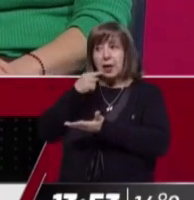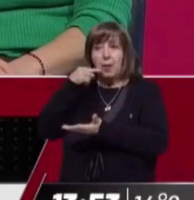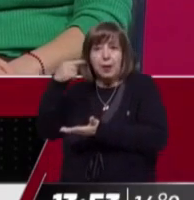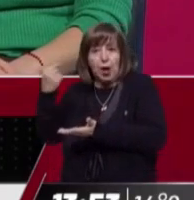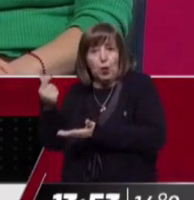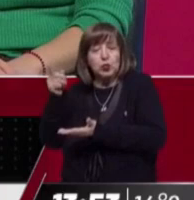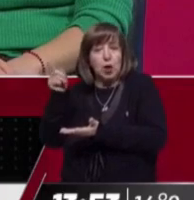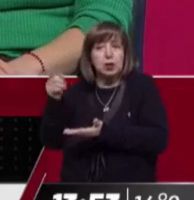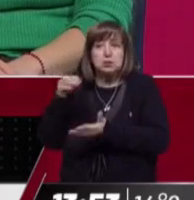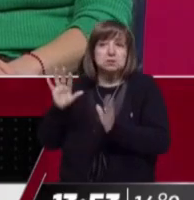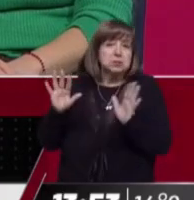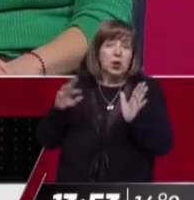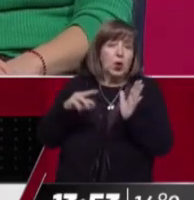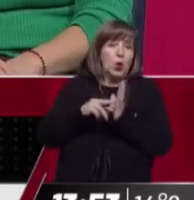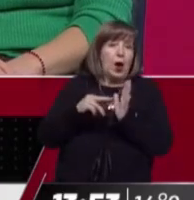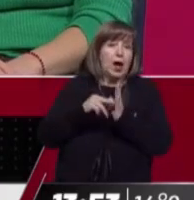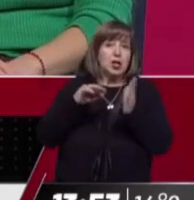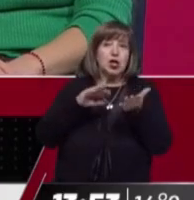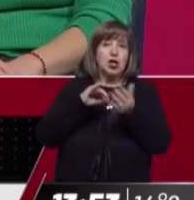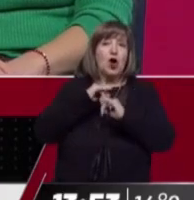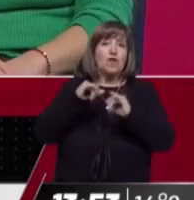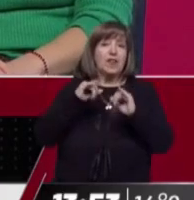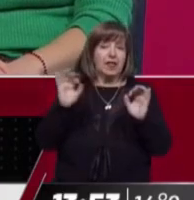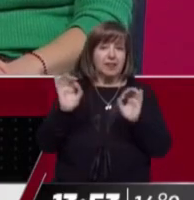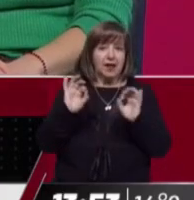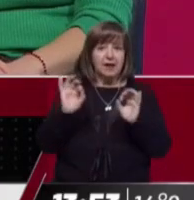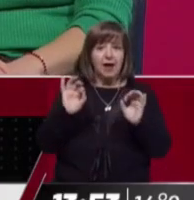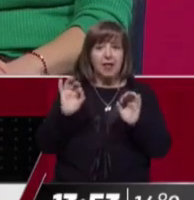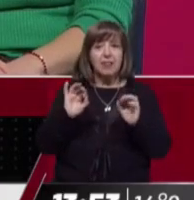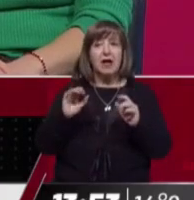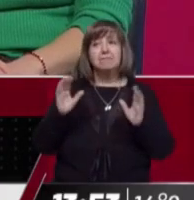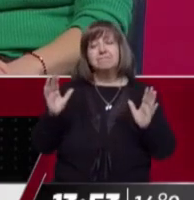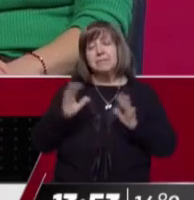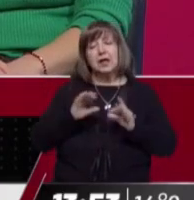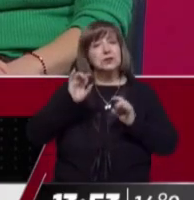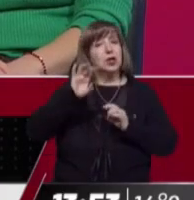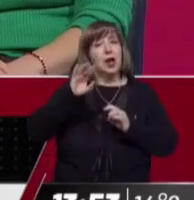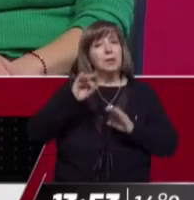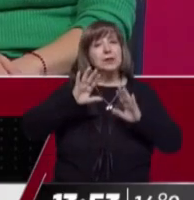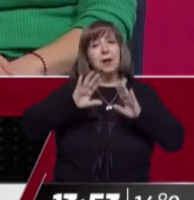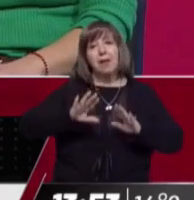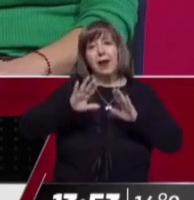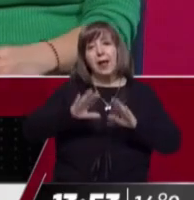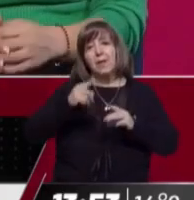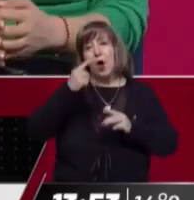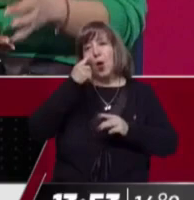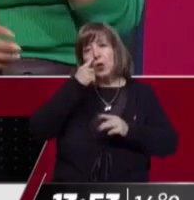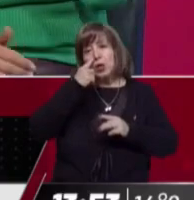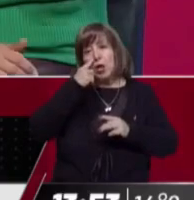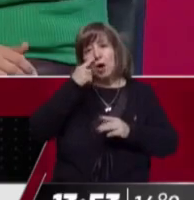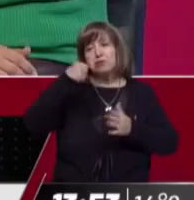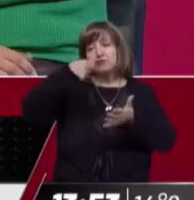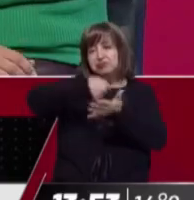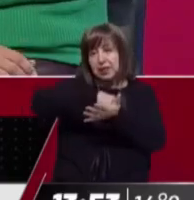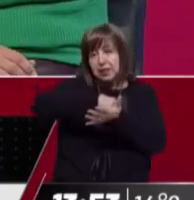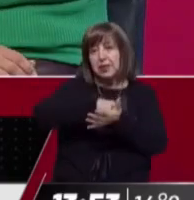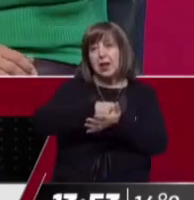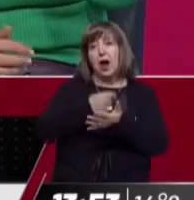mayores novedades, que espera también, como la familia, la audiencia de fines de junio. Cree que están trabajando de